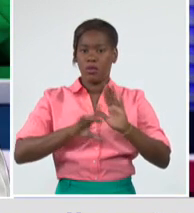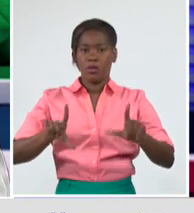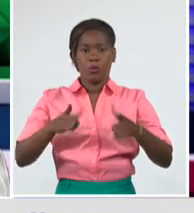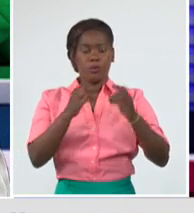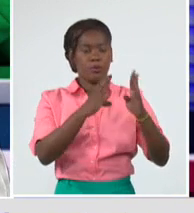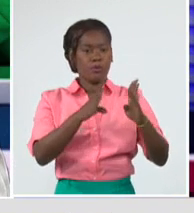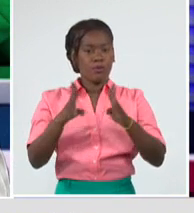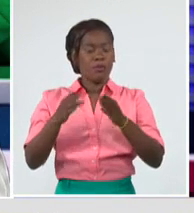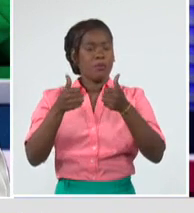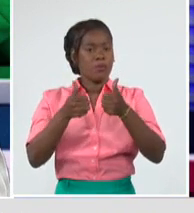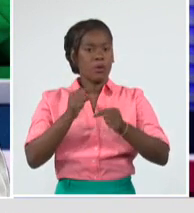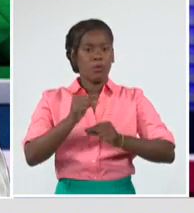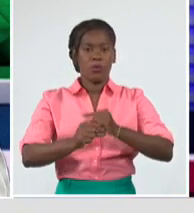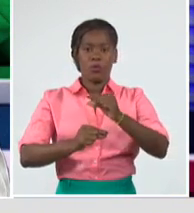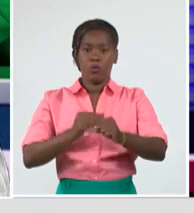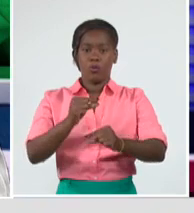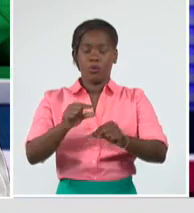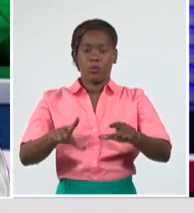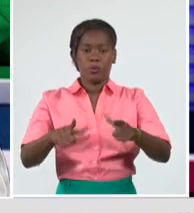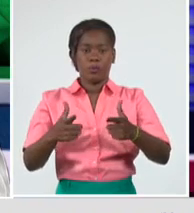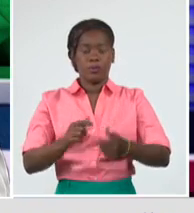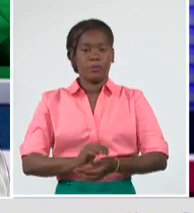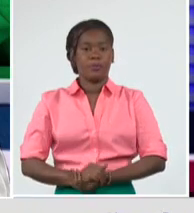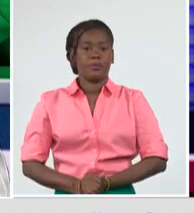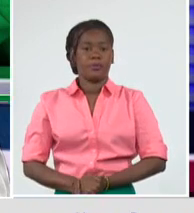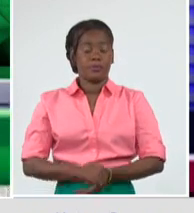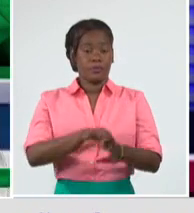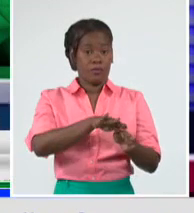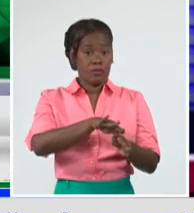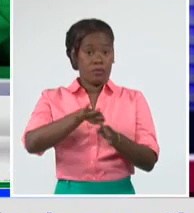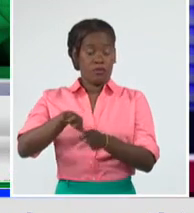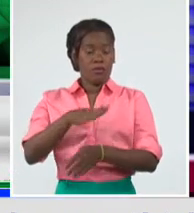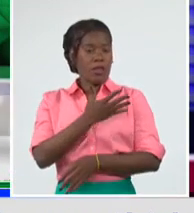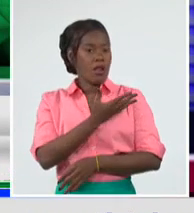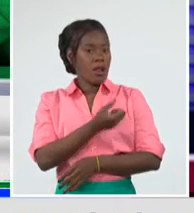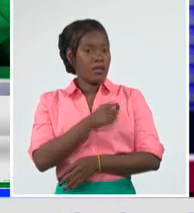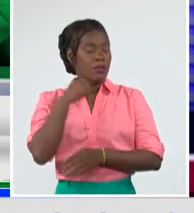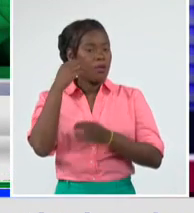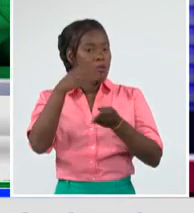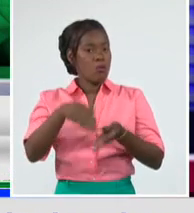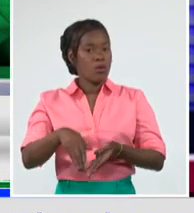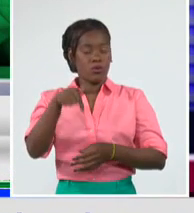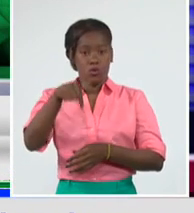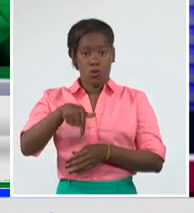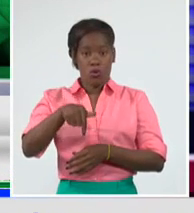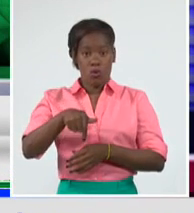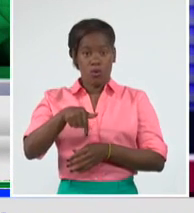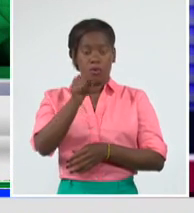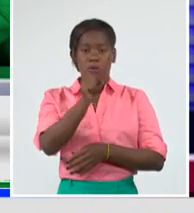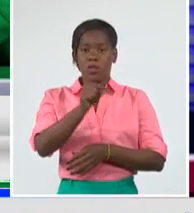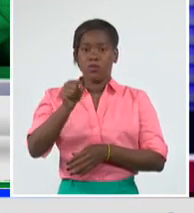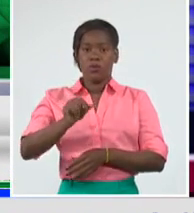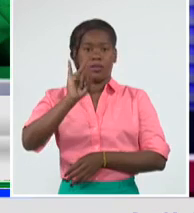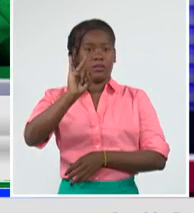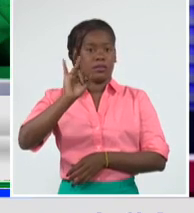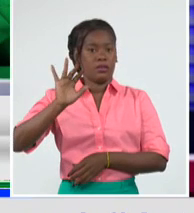esto porque lamentamos hoy el fallecimiento de 75 personas con COVID-19